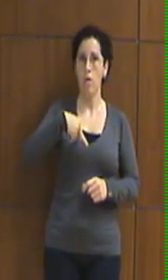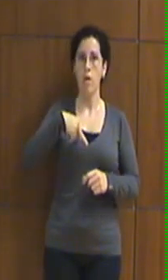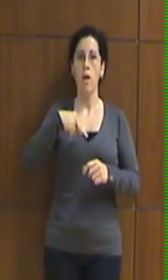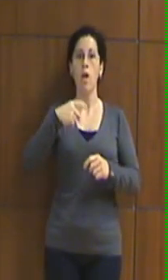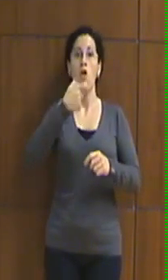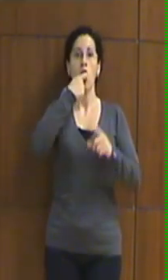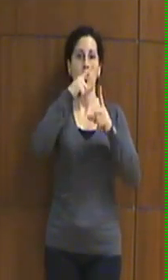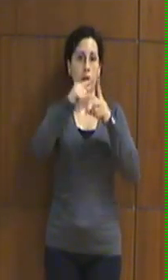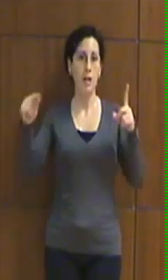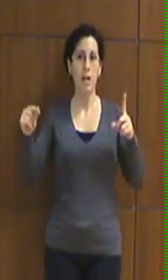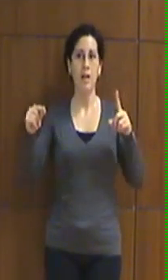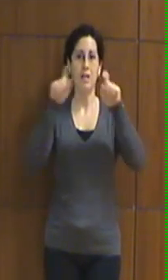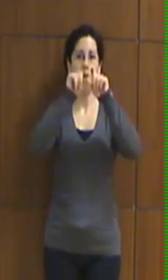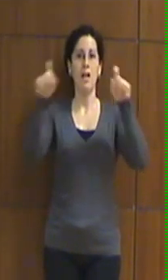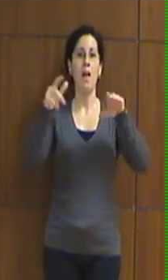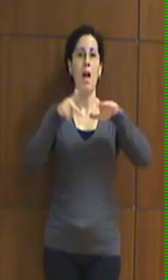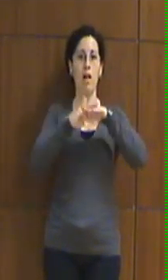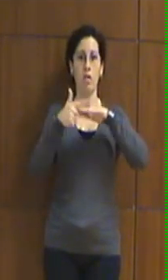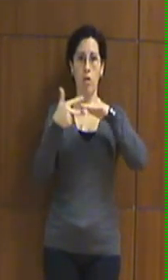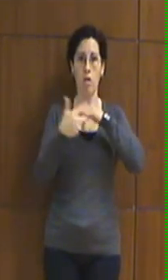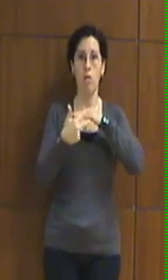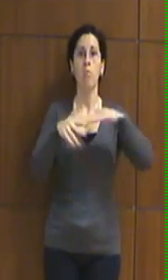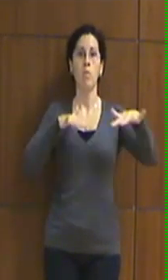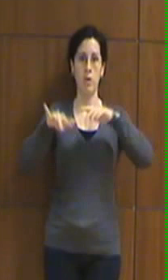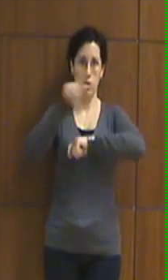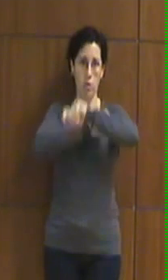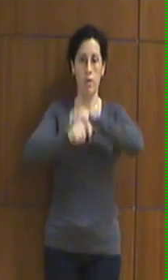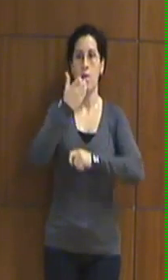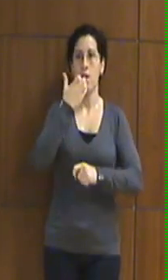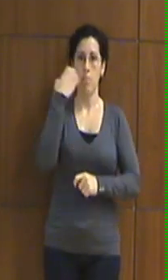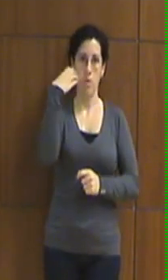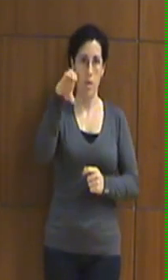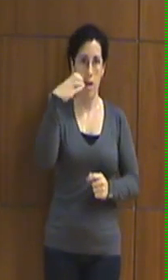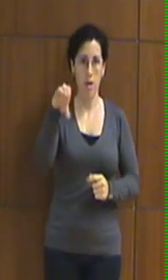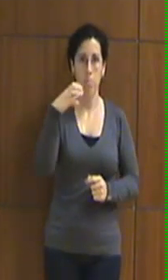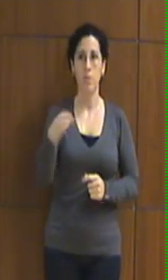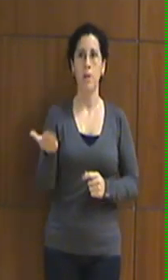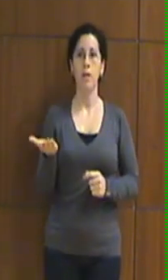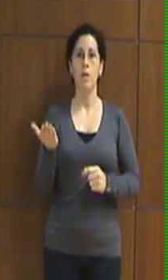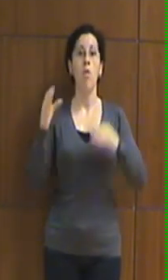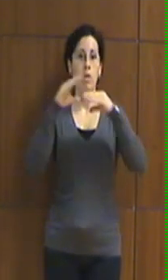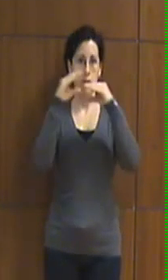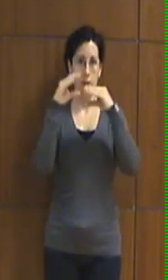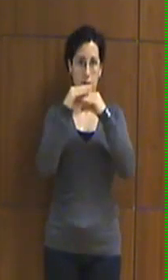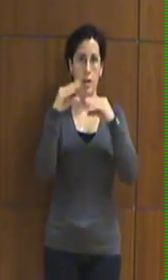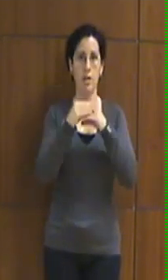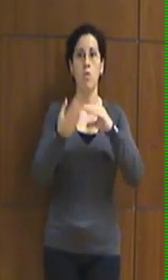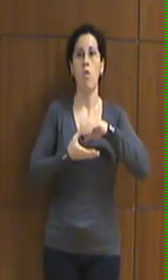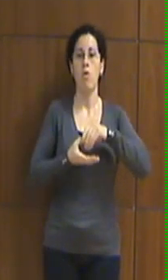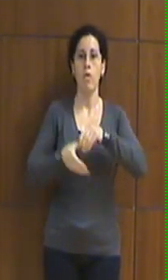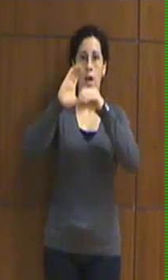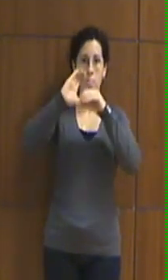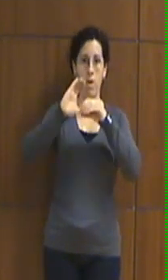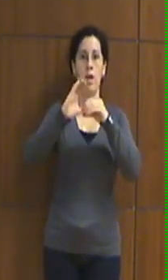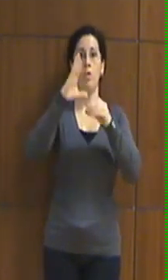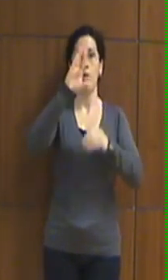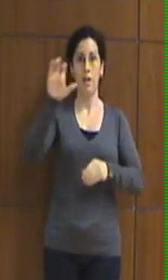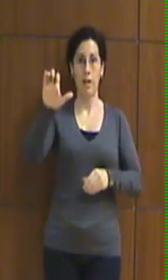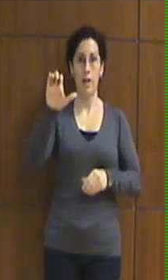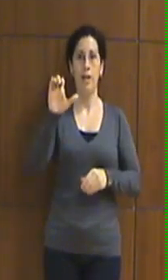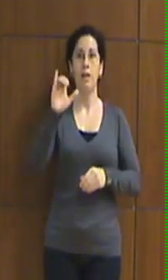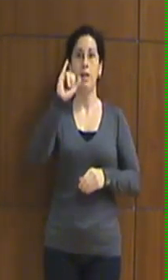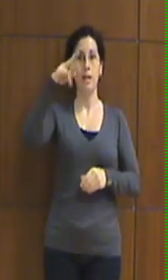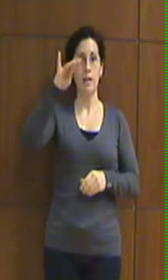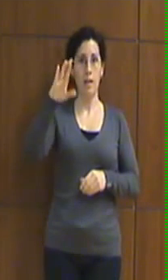Inglés, Acciona y el movimiento asociativo, también CERMI, o el Inserso, a través de CEAPAT, o el CRE, también el